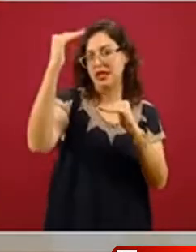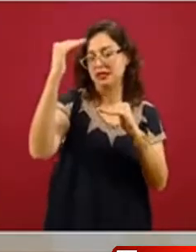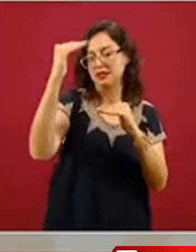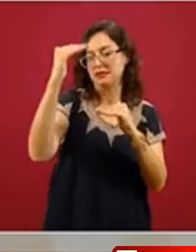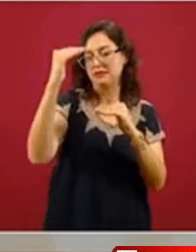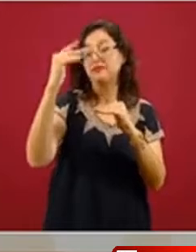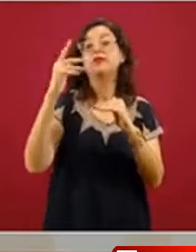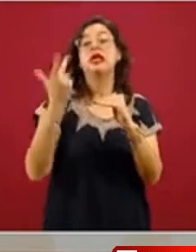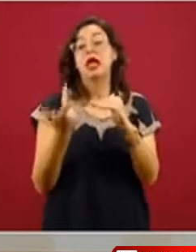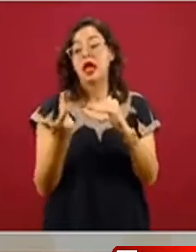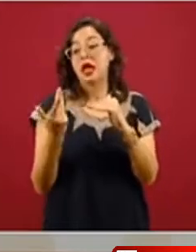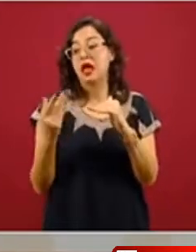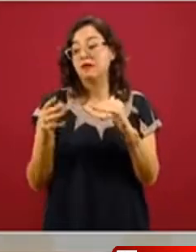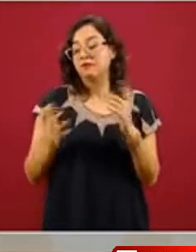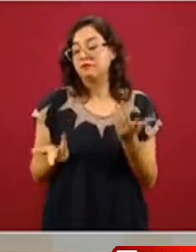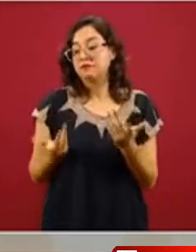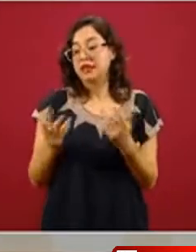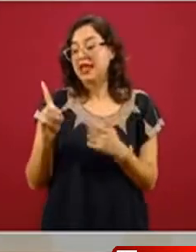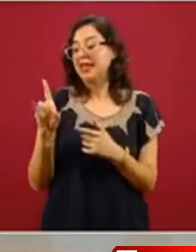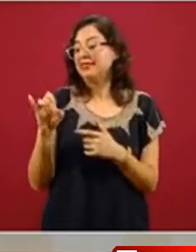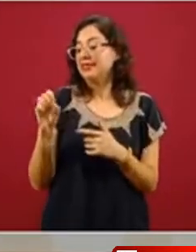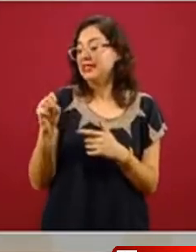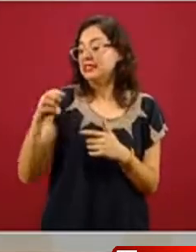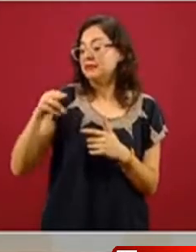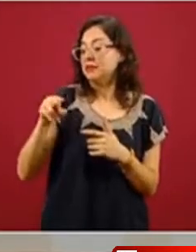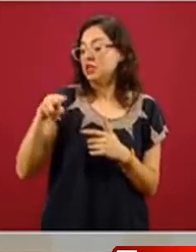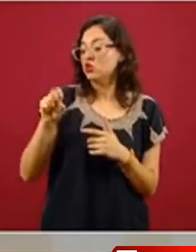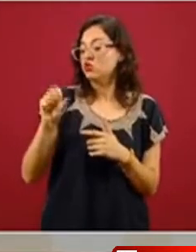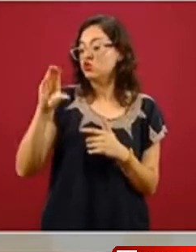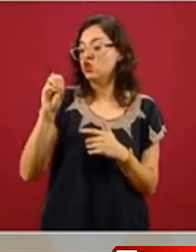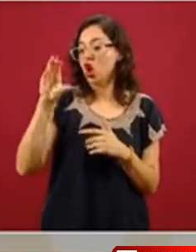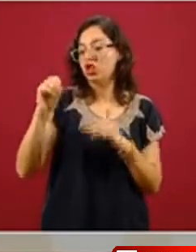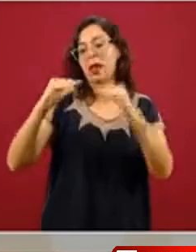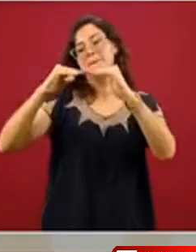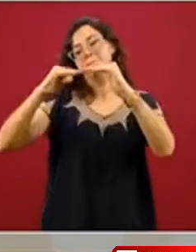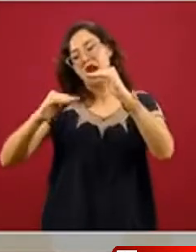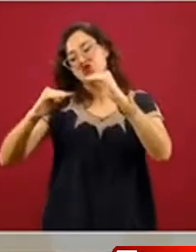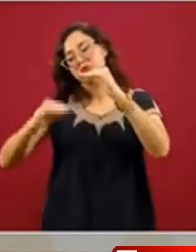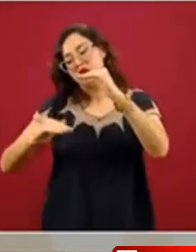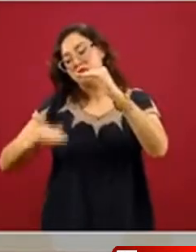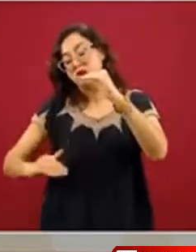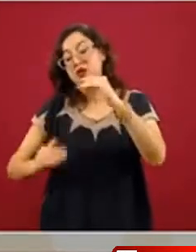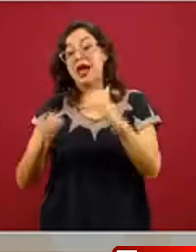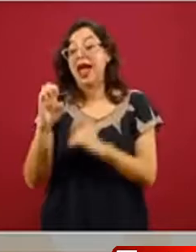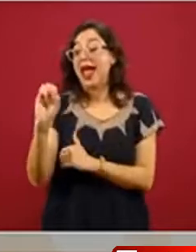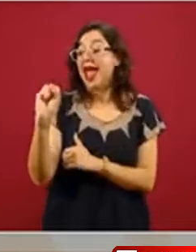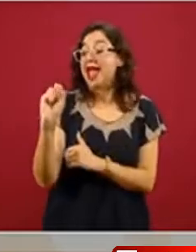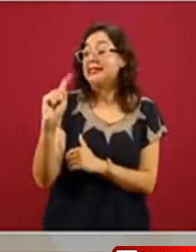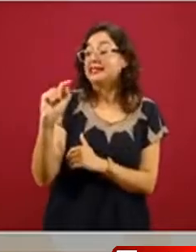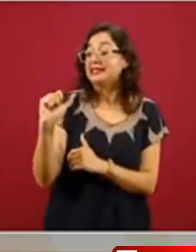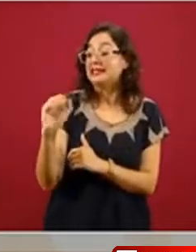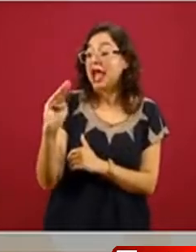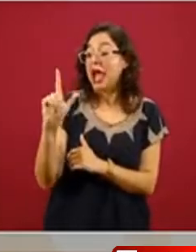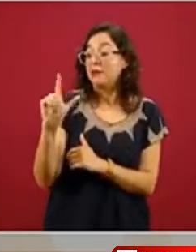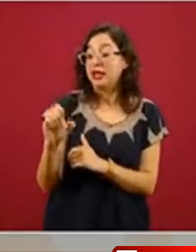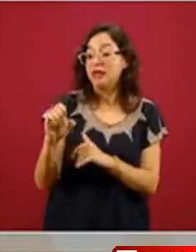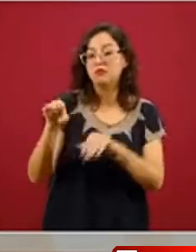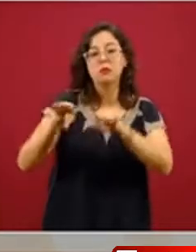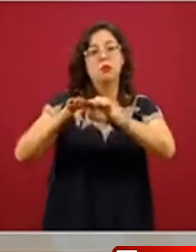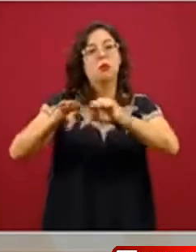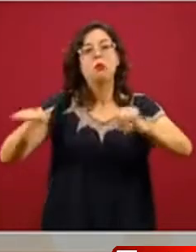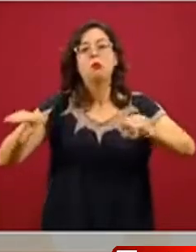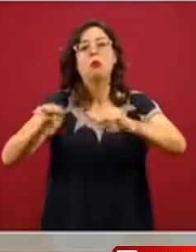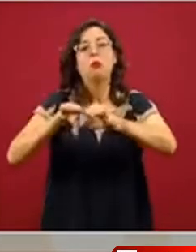Entonces, estabilización, no se angustien mucho por el término, quizá hay mejores términos, pero quiere decir que los casos de hoy son semejantes a